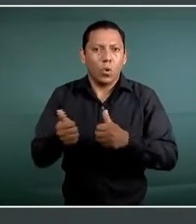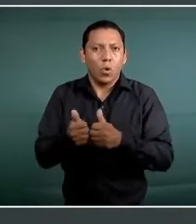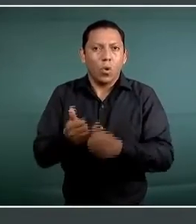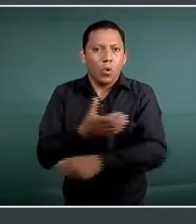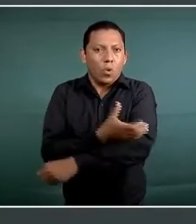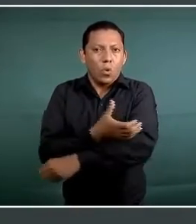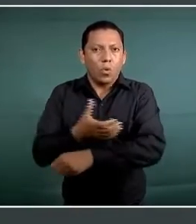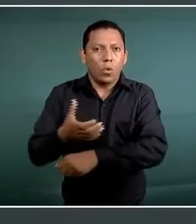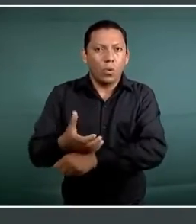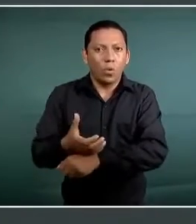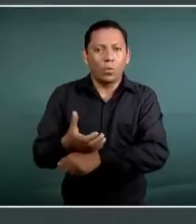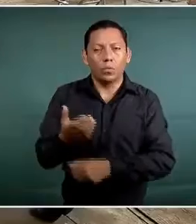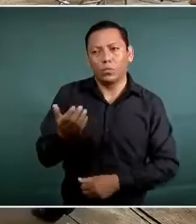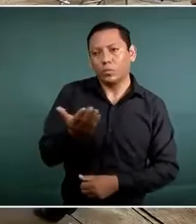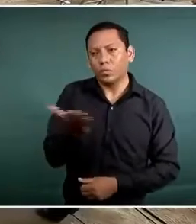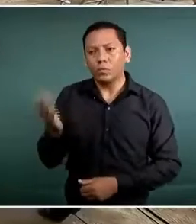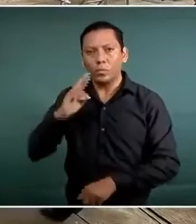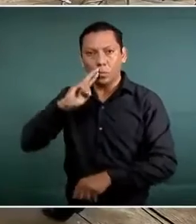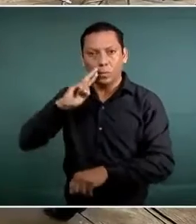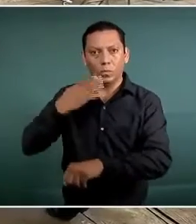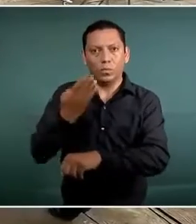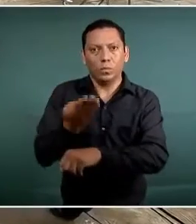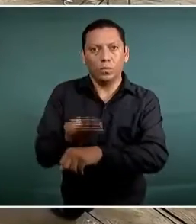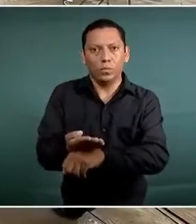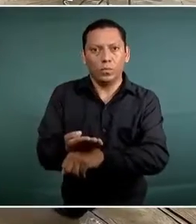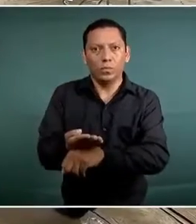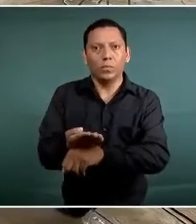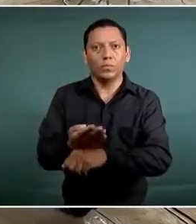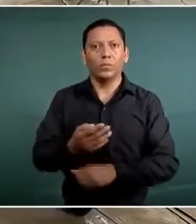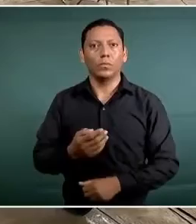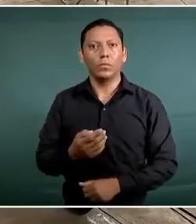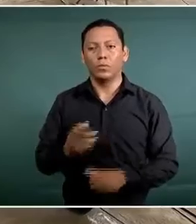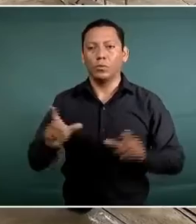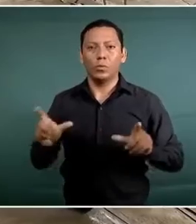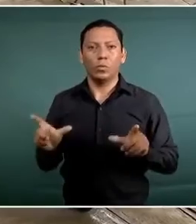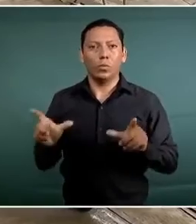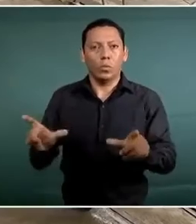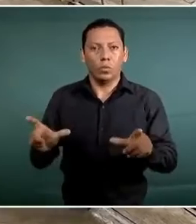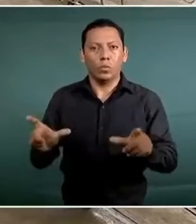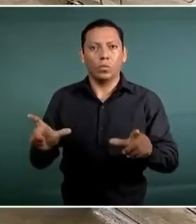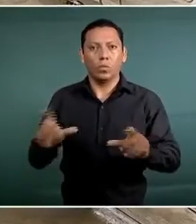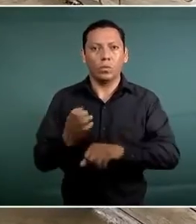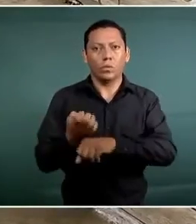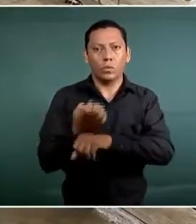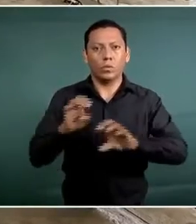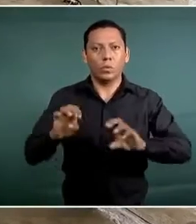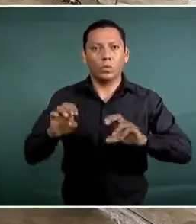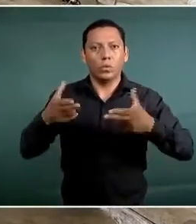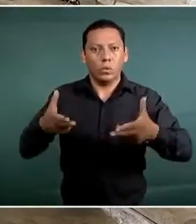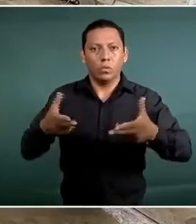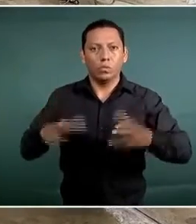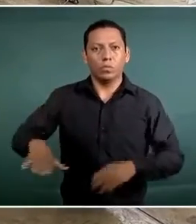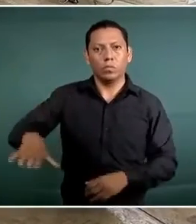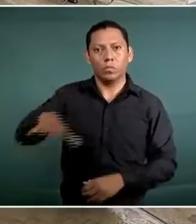responsables de la seguridad en Chiapas,